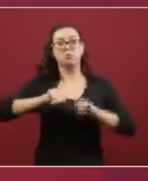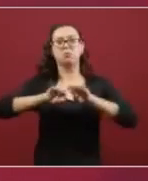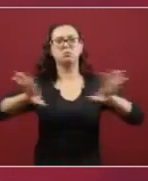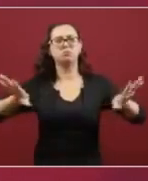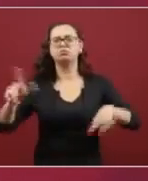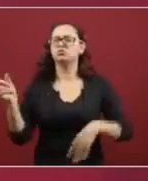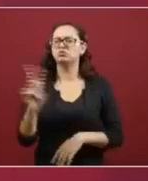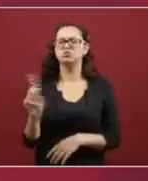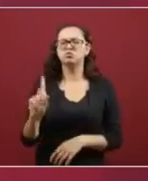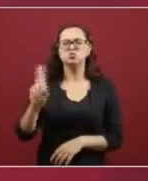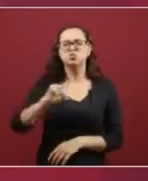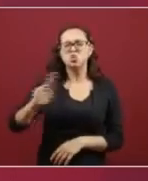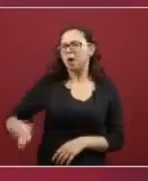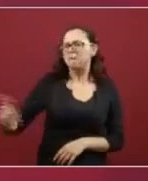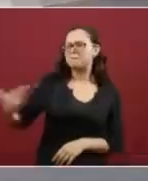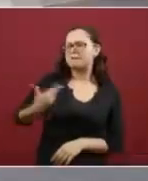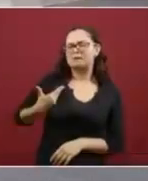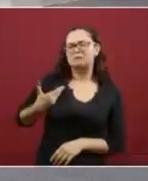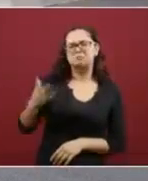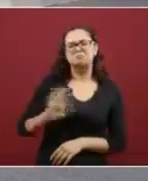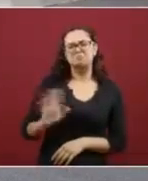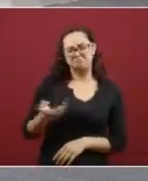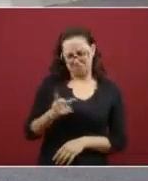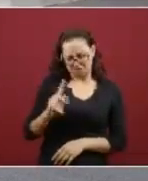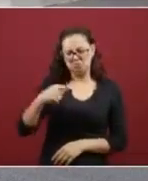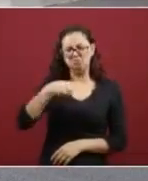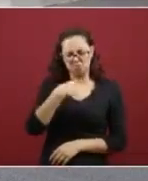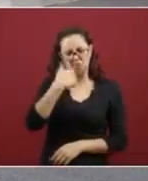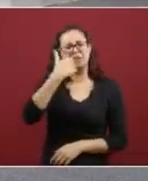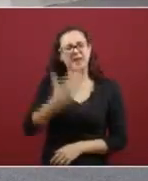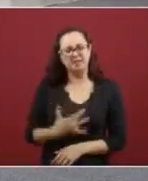nace decirlo.